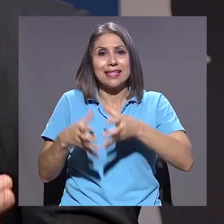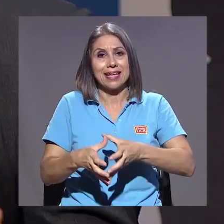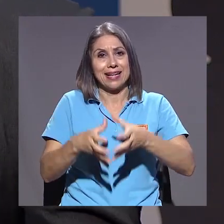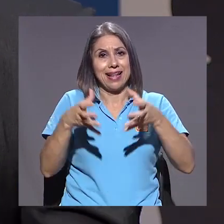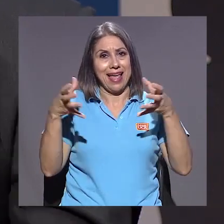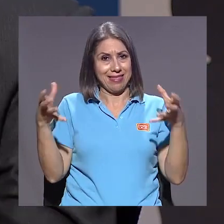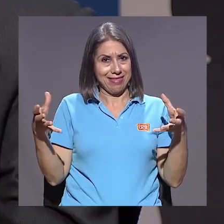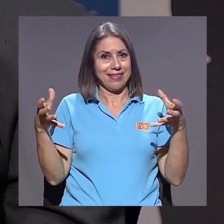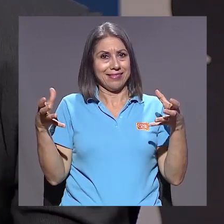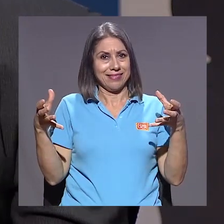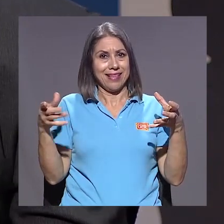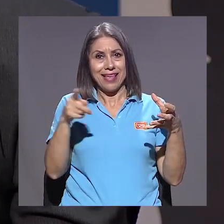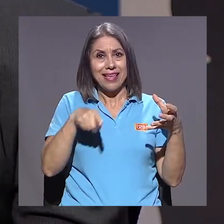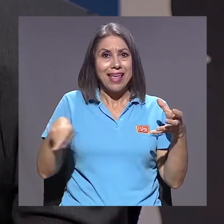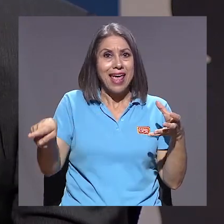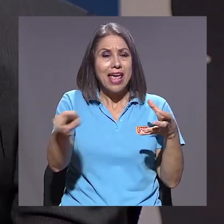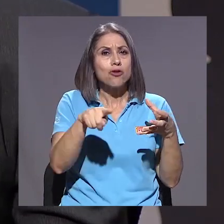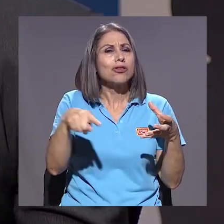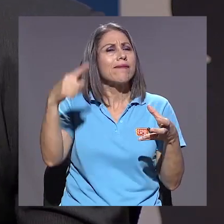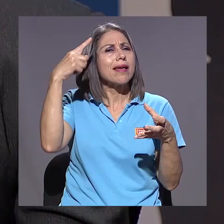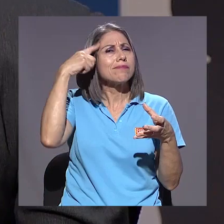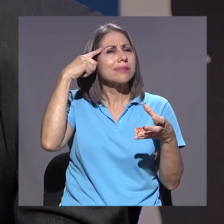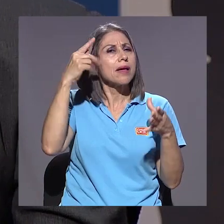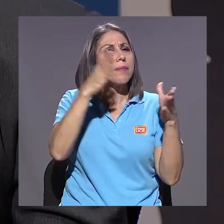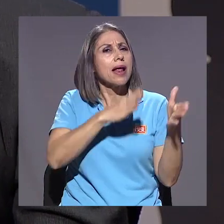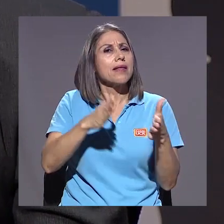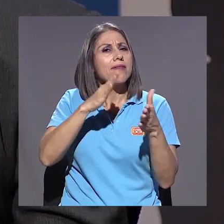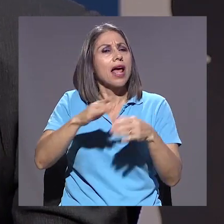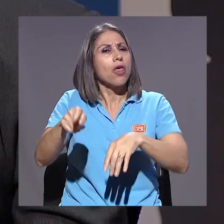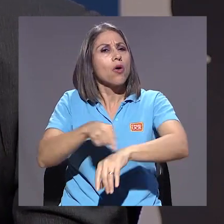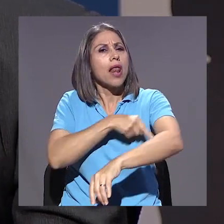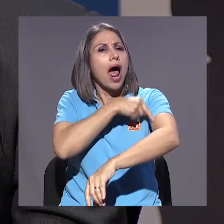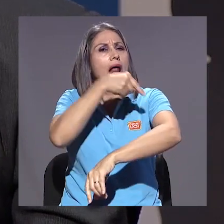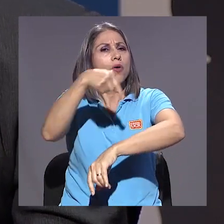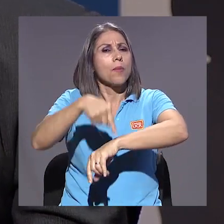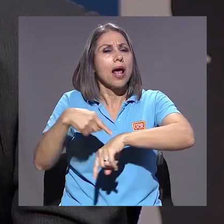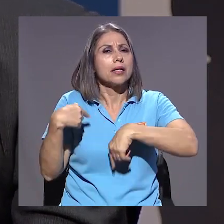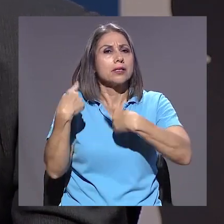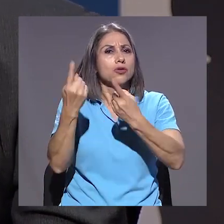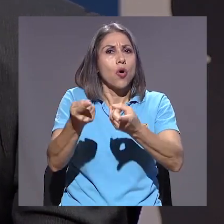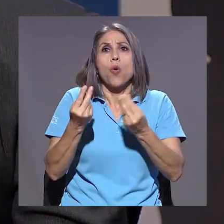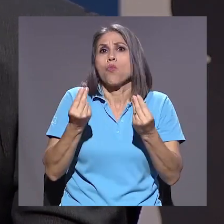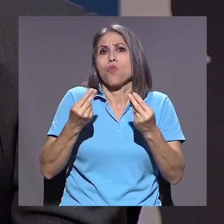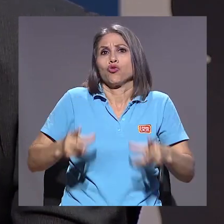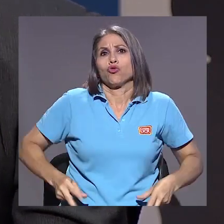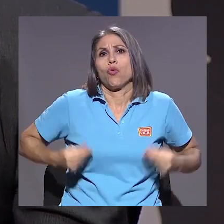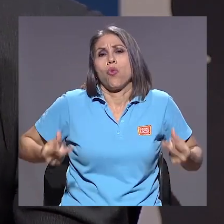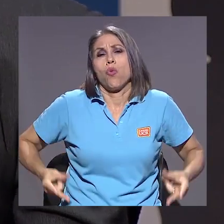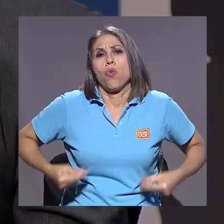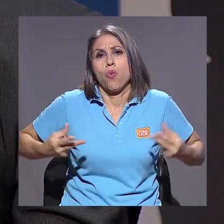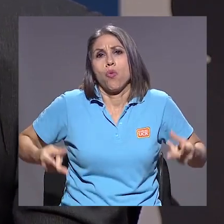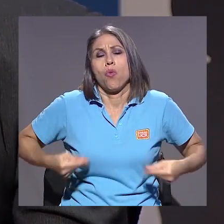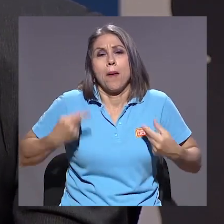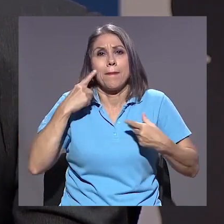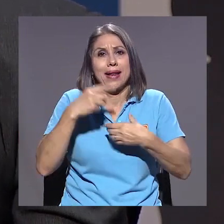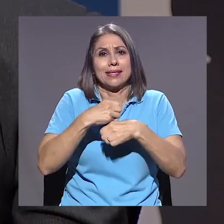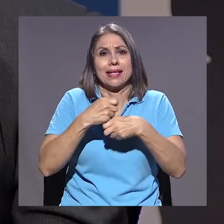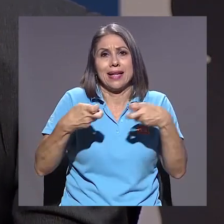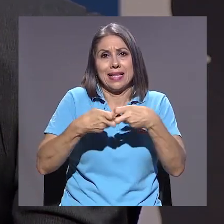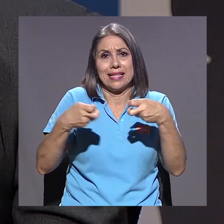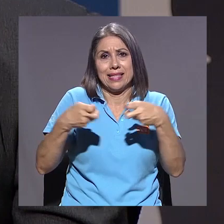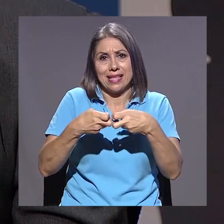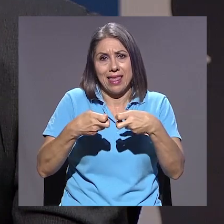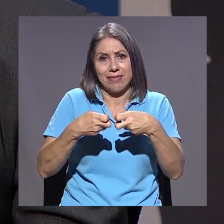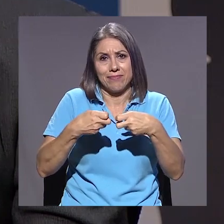hecho por su planificación de largo plazo inversiones muy grandes en generación eléctrica, grandes plantas,